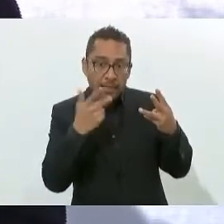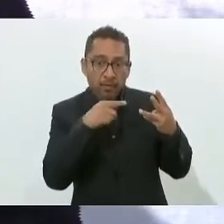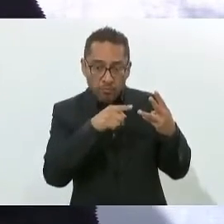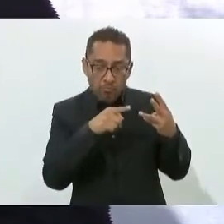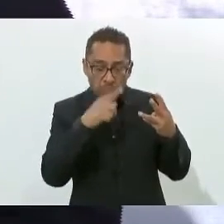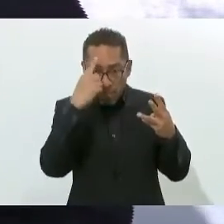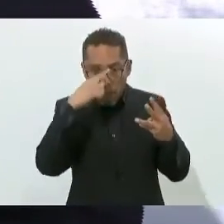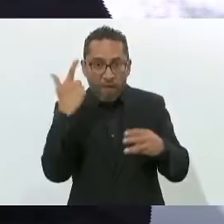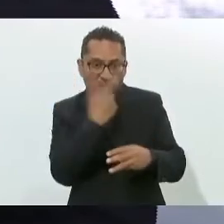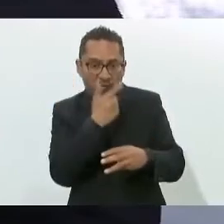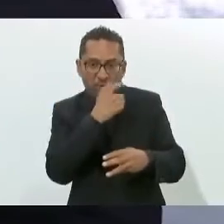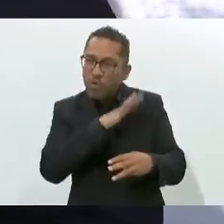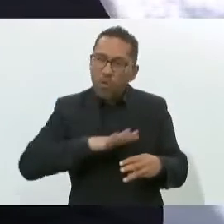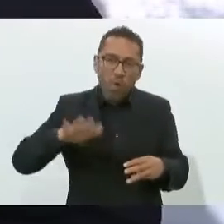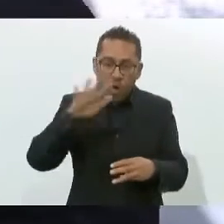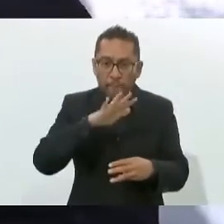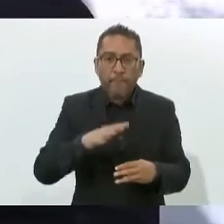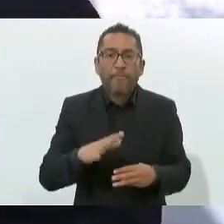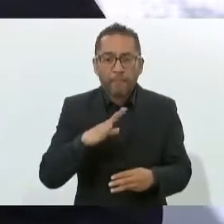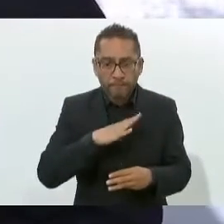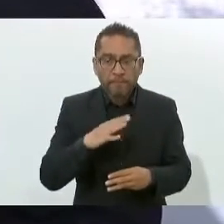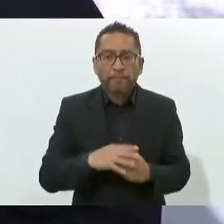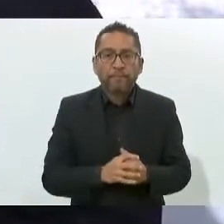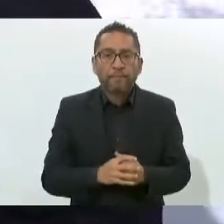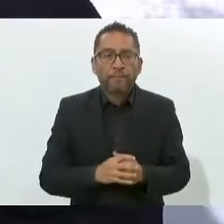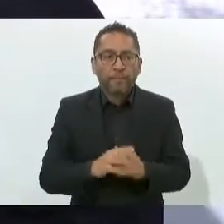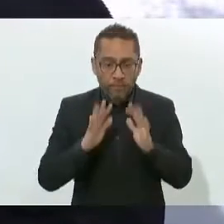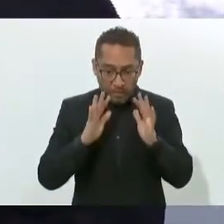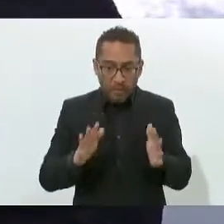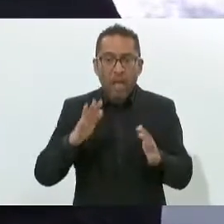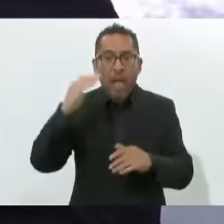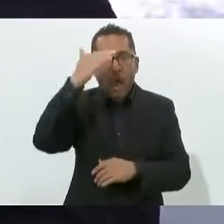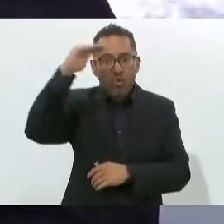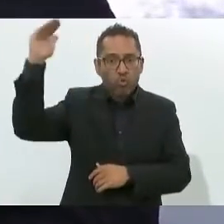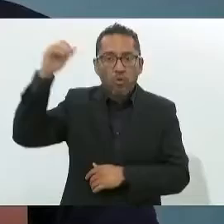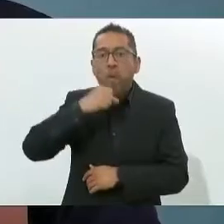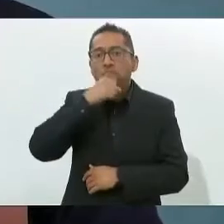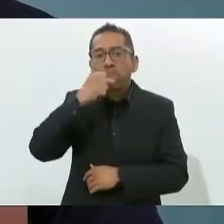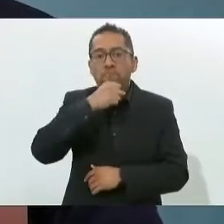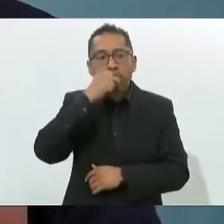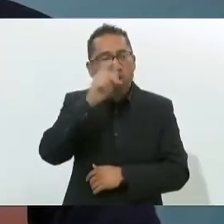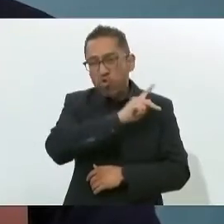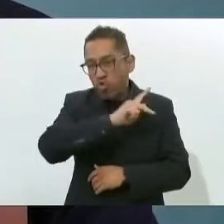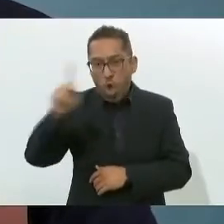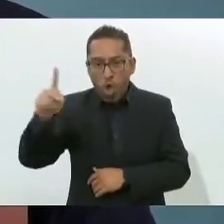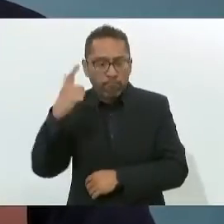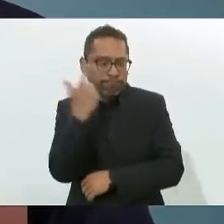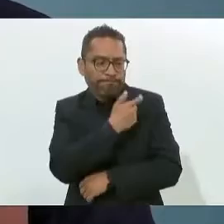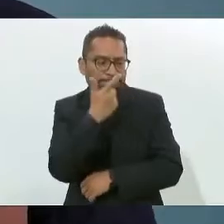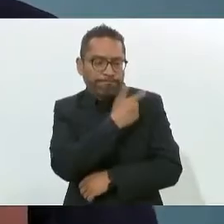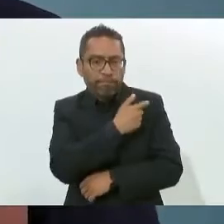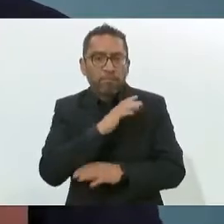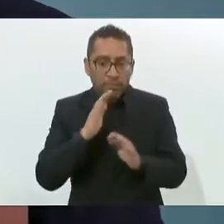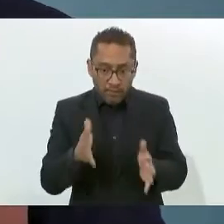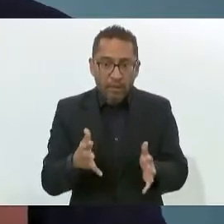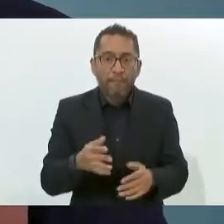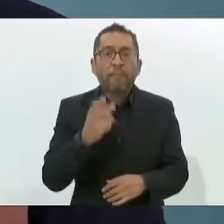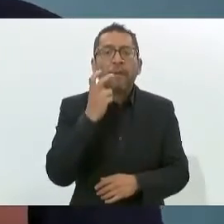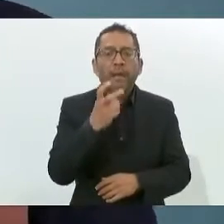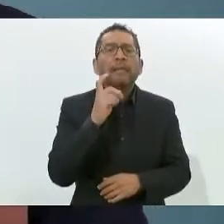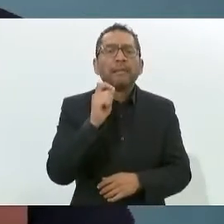Vamos a tener vacunados a todos los adultos mayores. Esto va a representar, de acuerdo